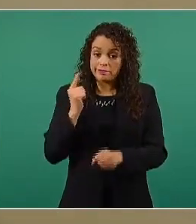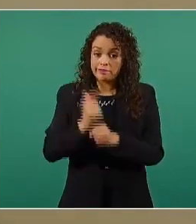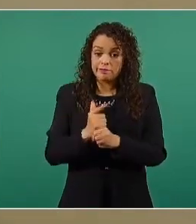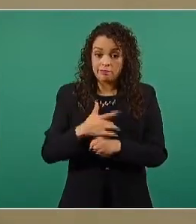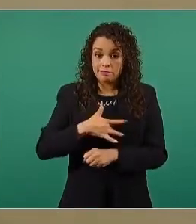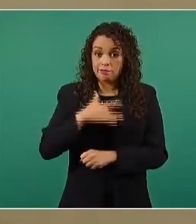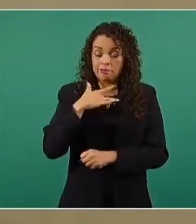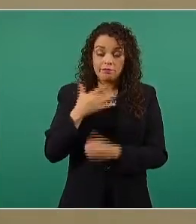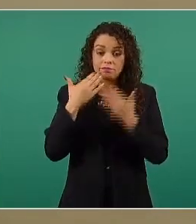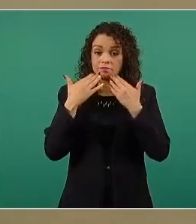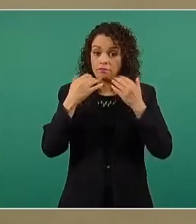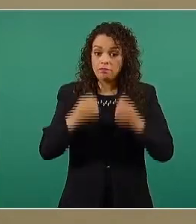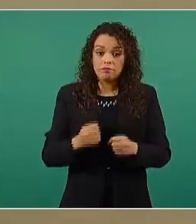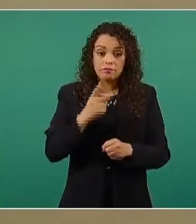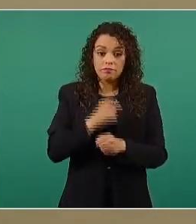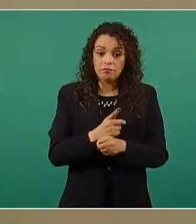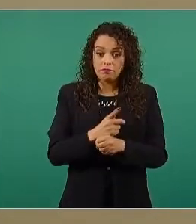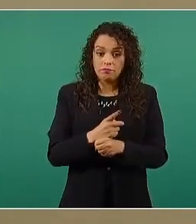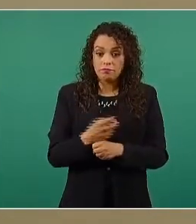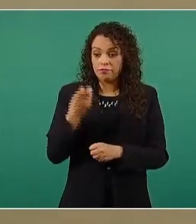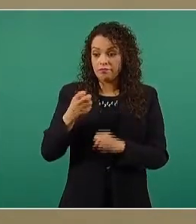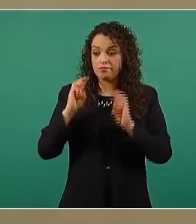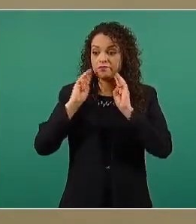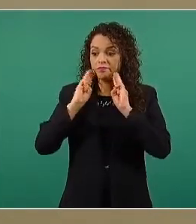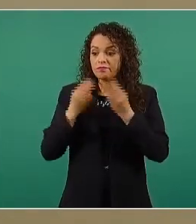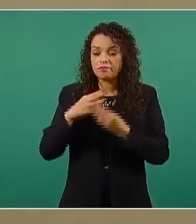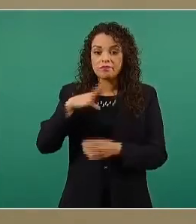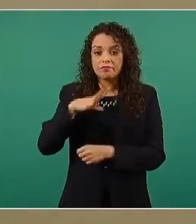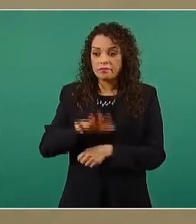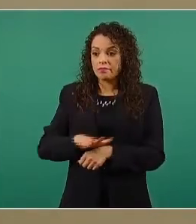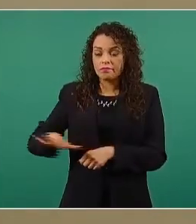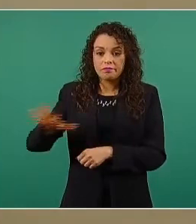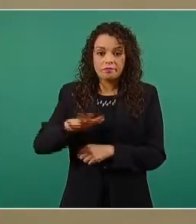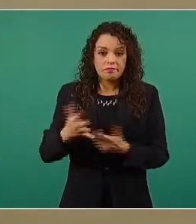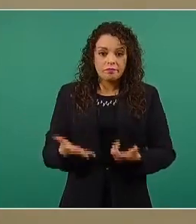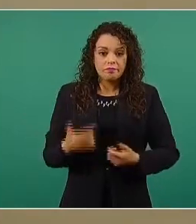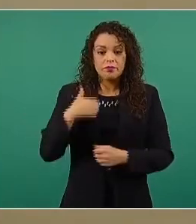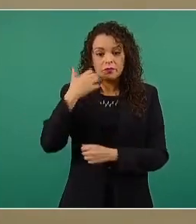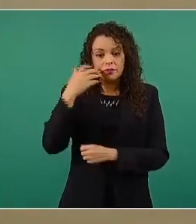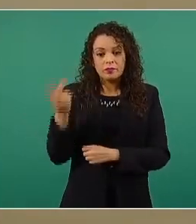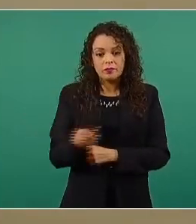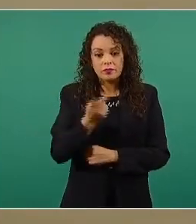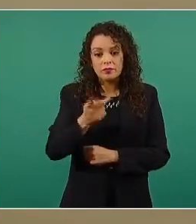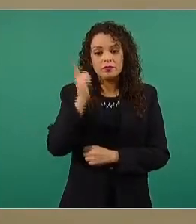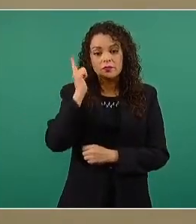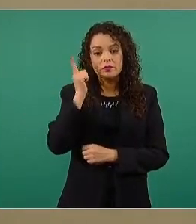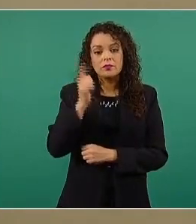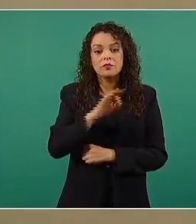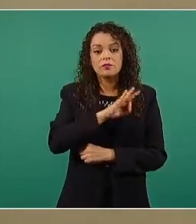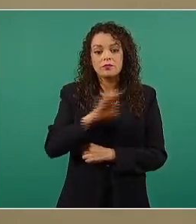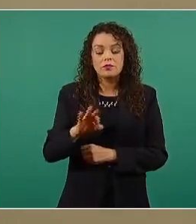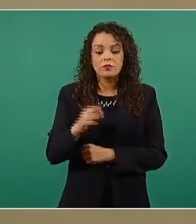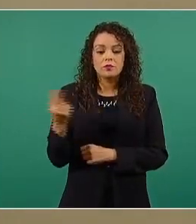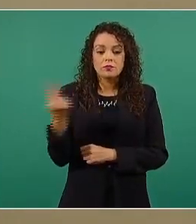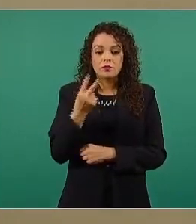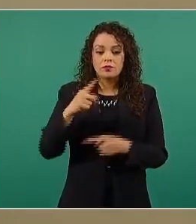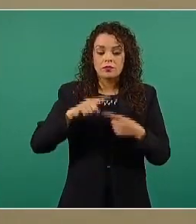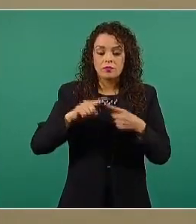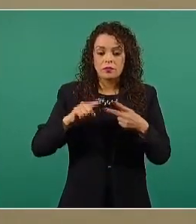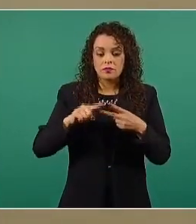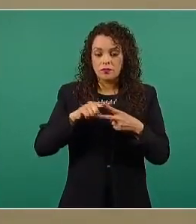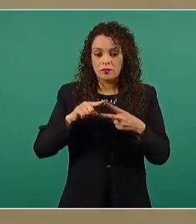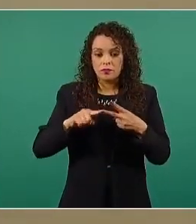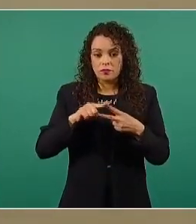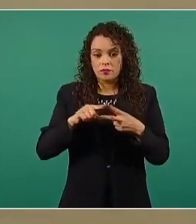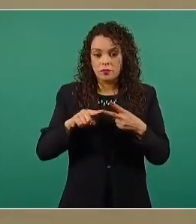de inseguridad con la presencia de estos grupos. Preguntar si es posible pues que se tomen cartas en ambos sentidos